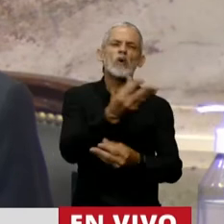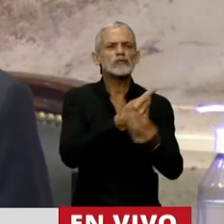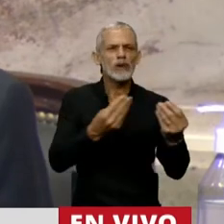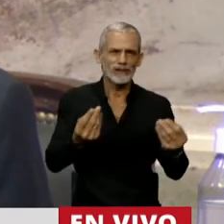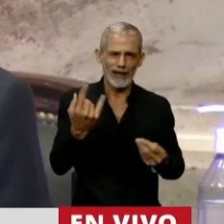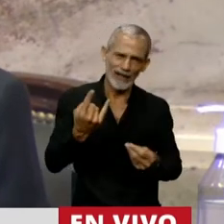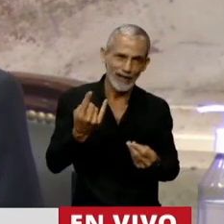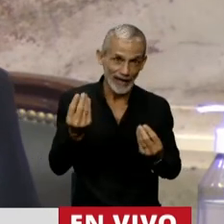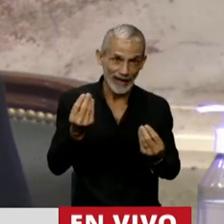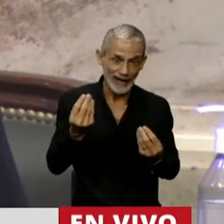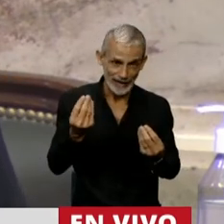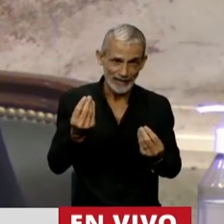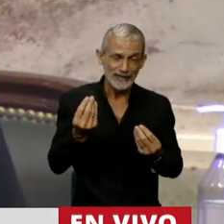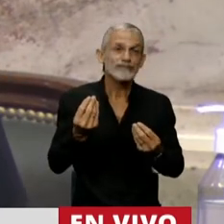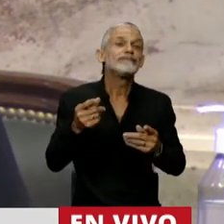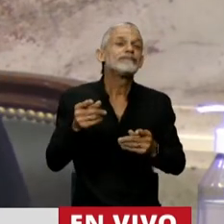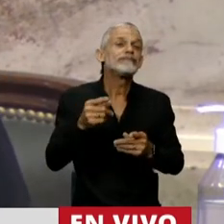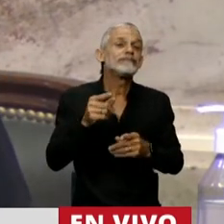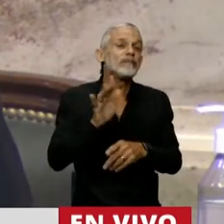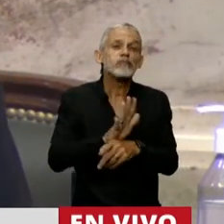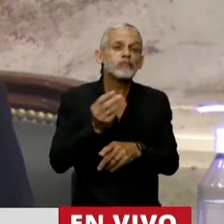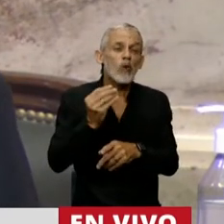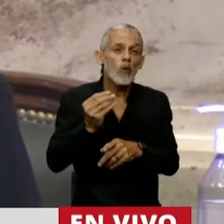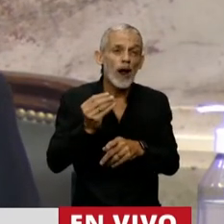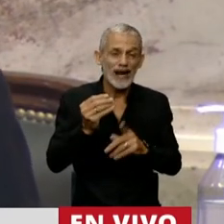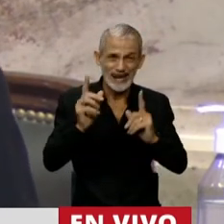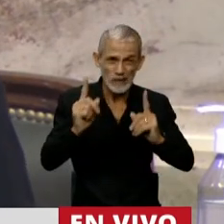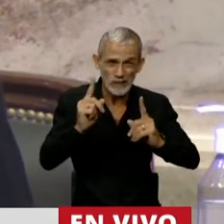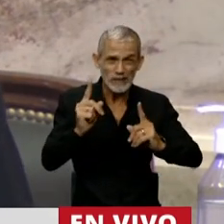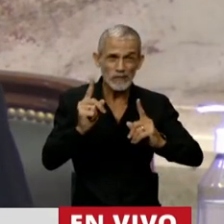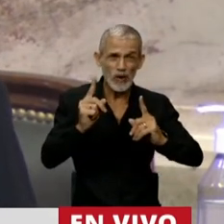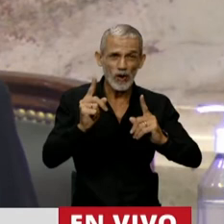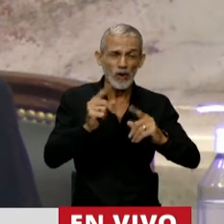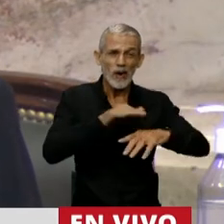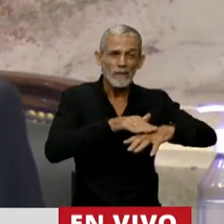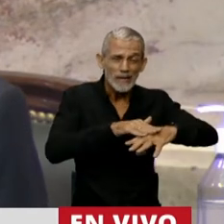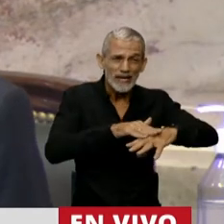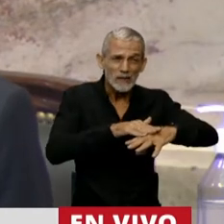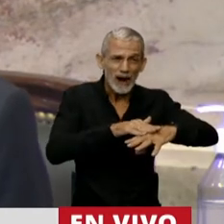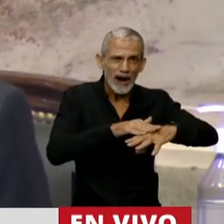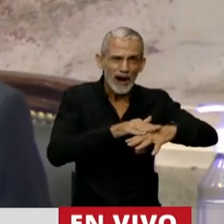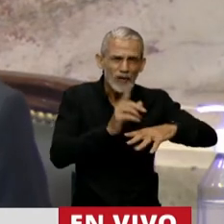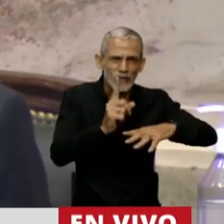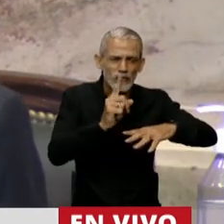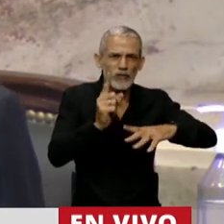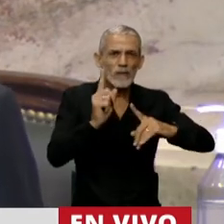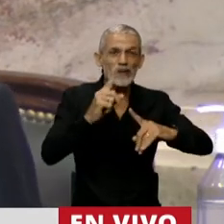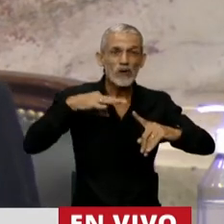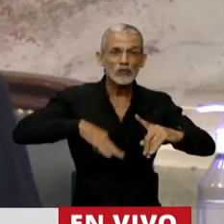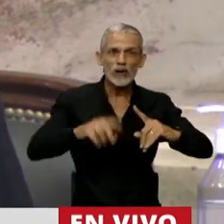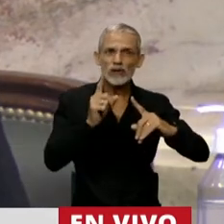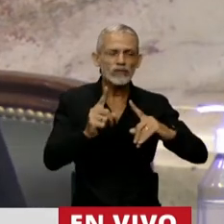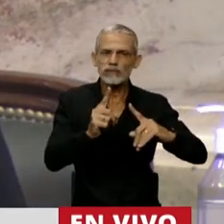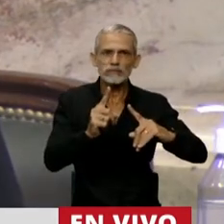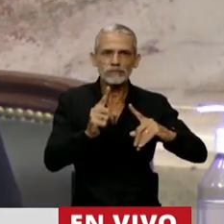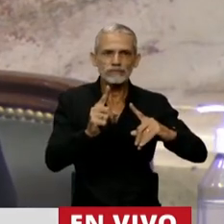hizo fue, entre otras cosas, achatar la pirámide, pero ni siquiera los de la mínima pudieron mantener lo que hubiesen cobrado,